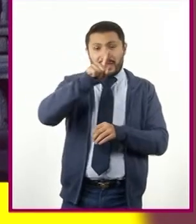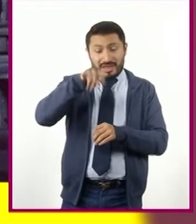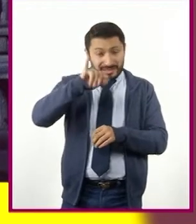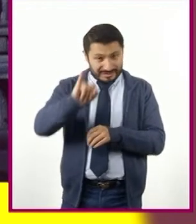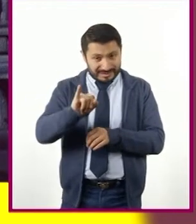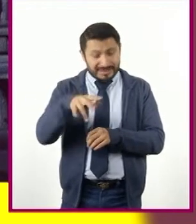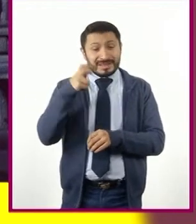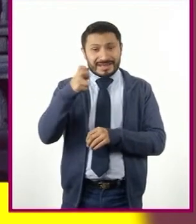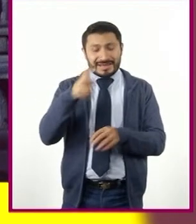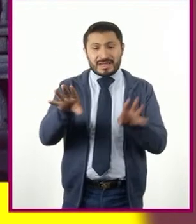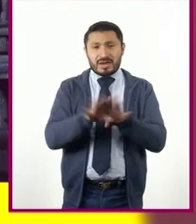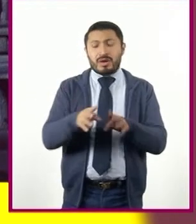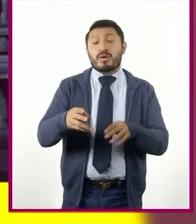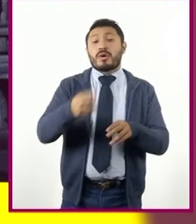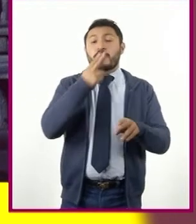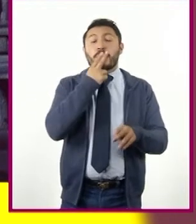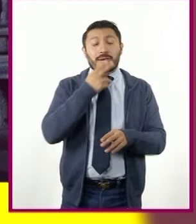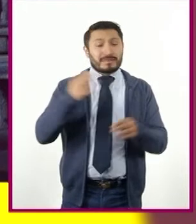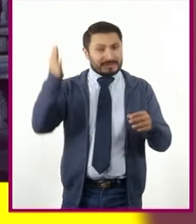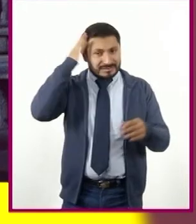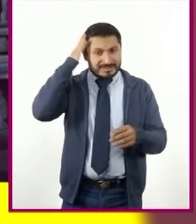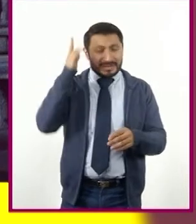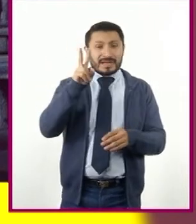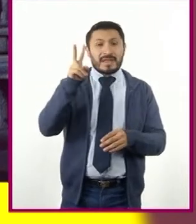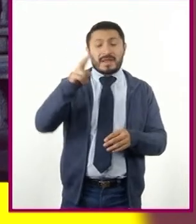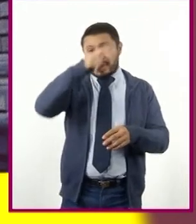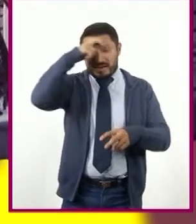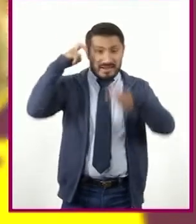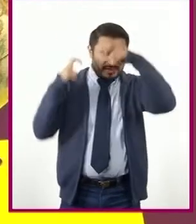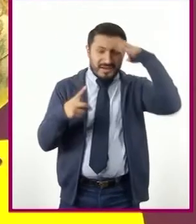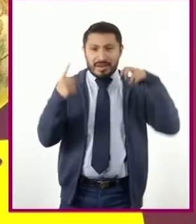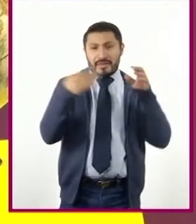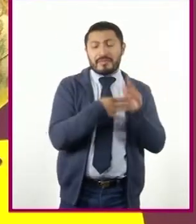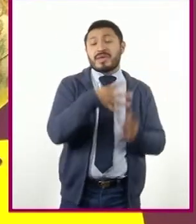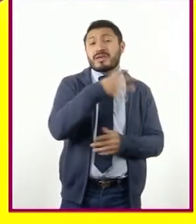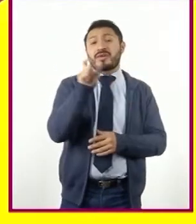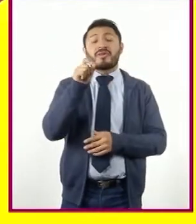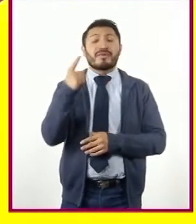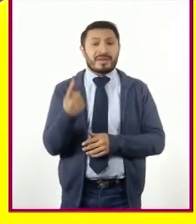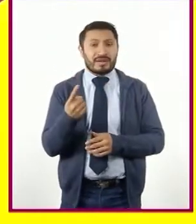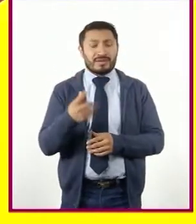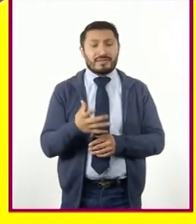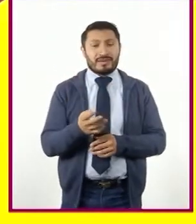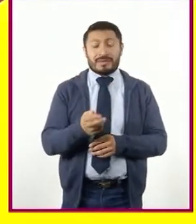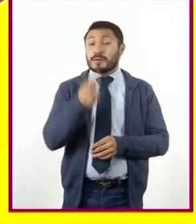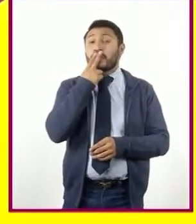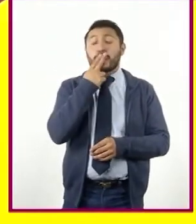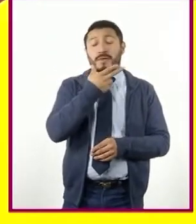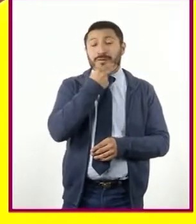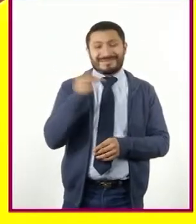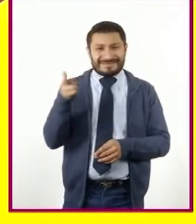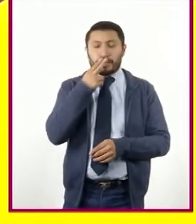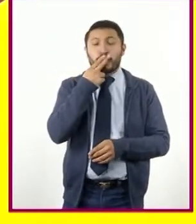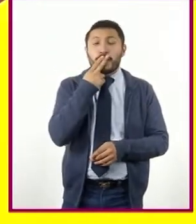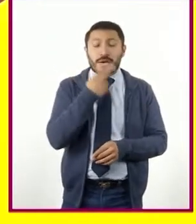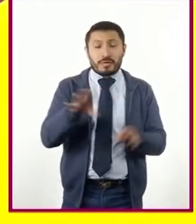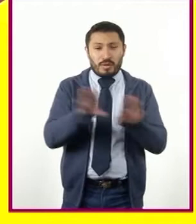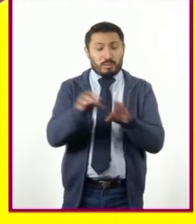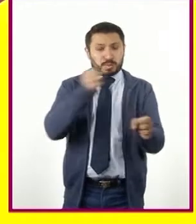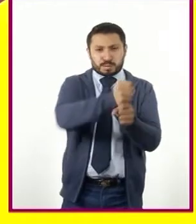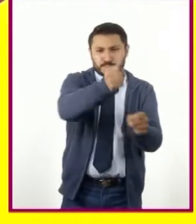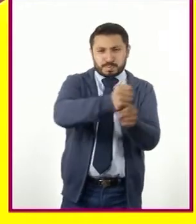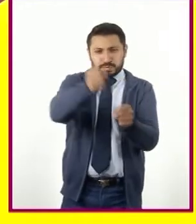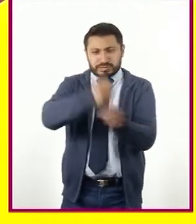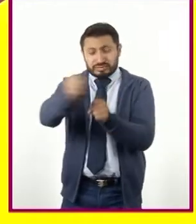cuyo control asumió Hitler en el verano de 1921. Hitler recurrió a la violencia al fundar